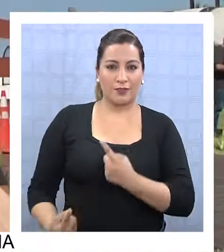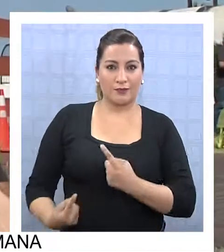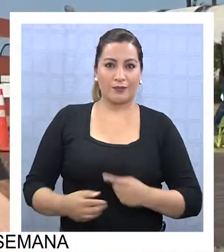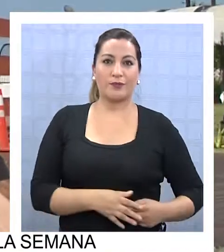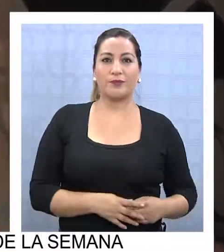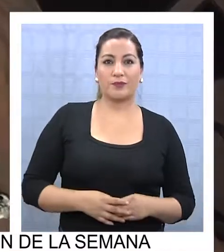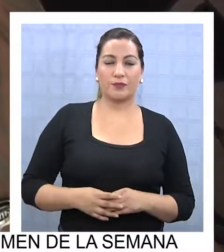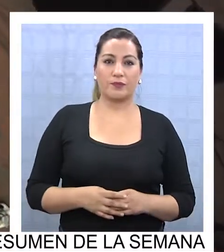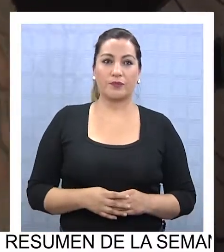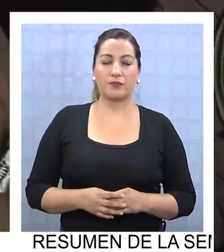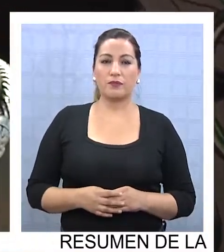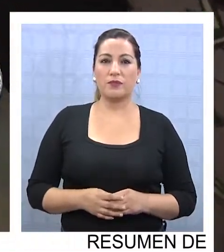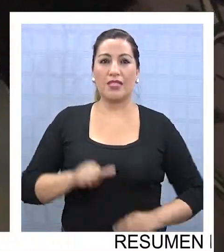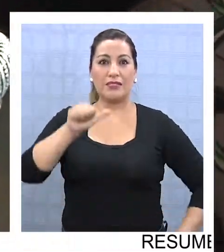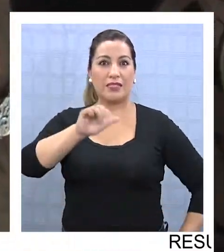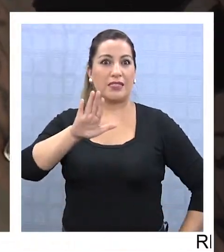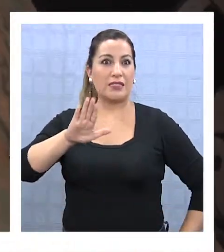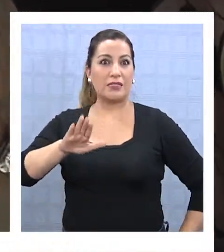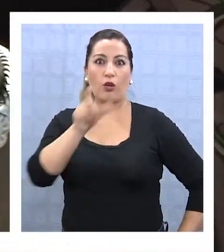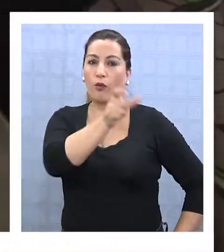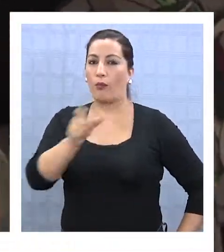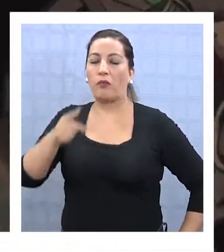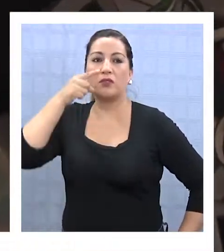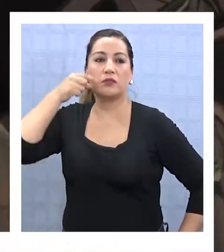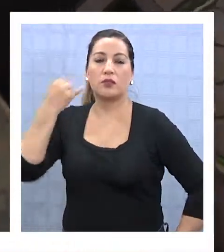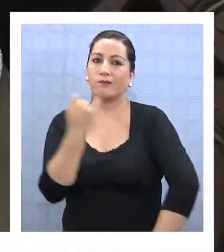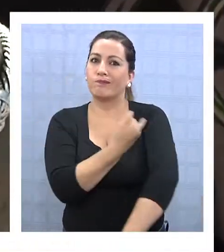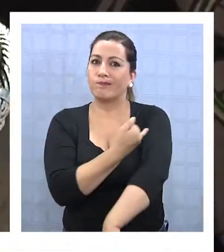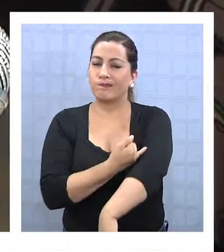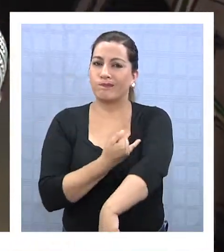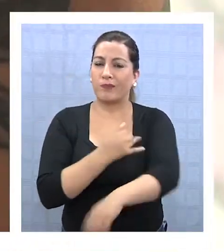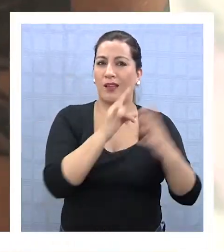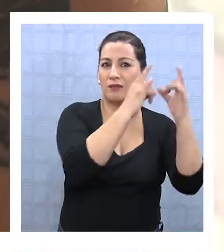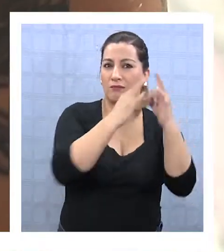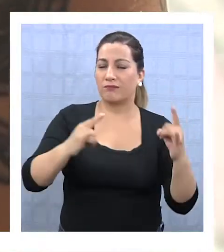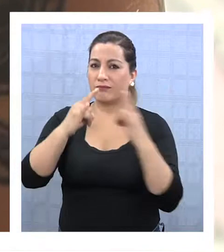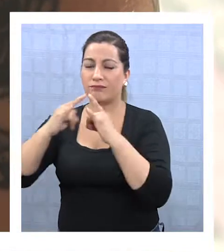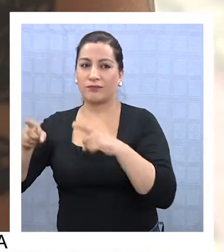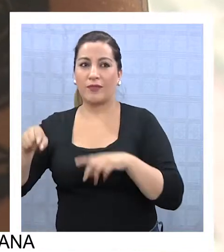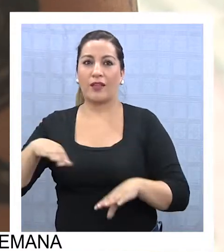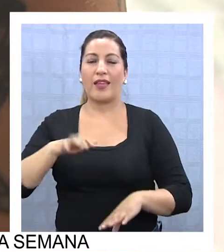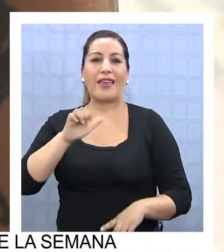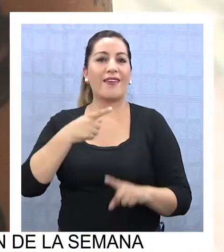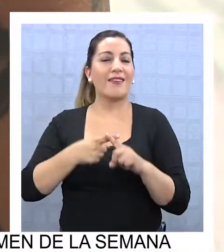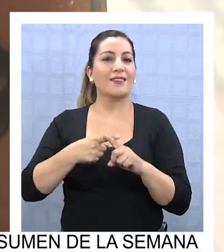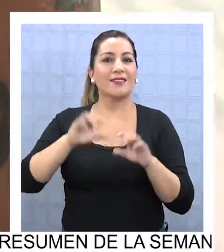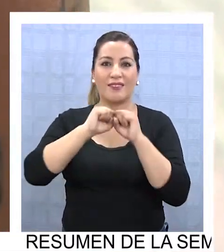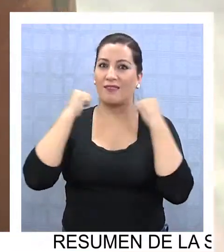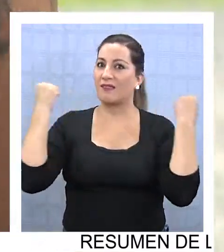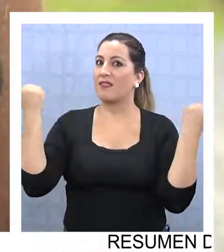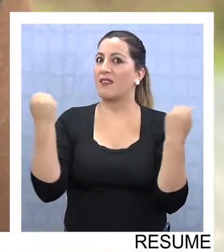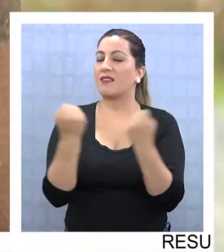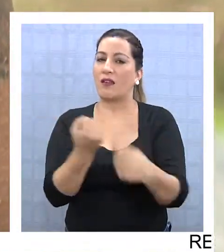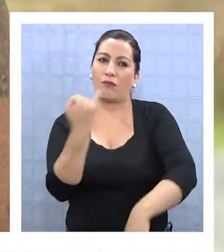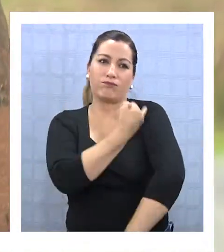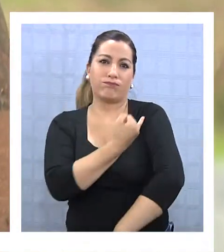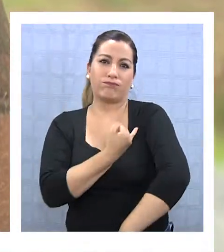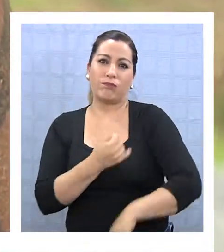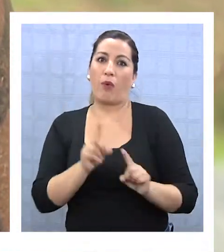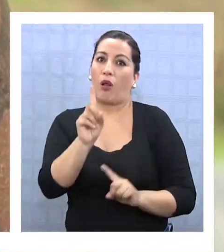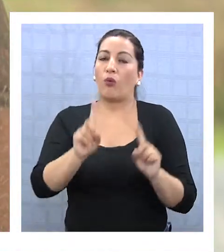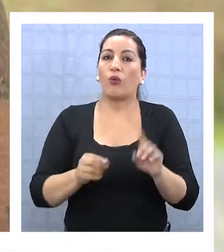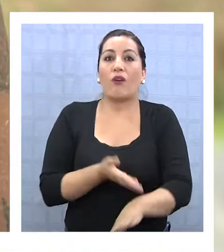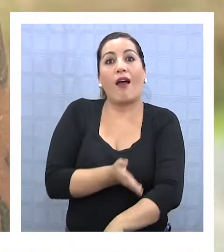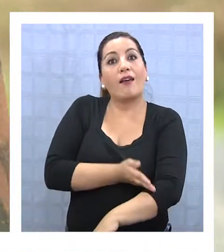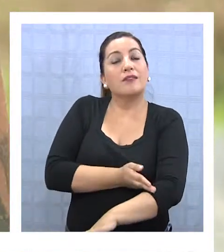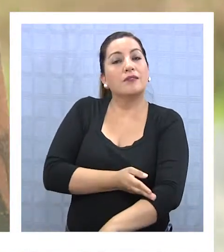todo el extremo. Serán 65 tatuadores con sus stands y estarán ubicados en el exestadio donde estarán rayando a quienes concreten